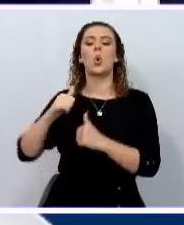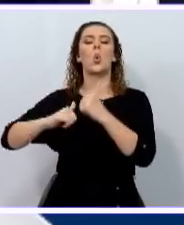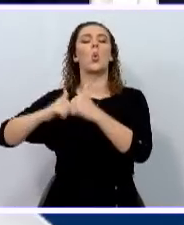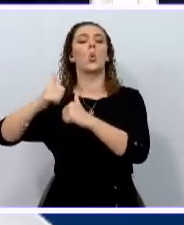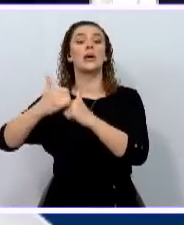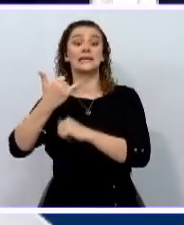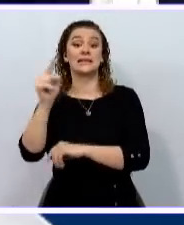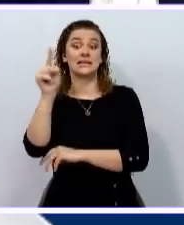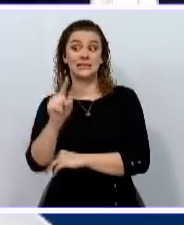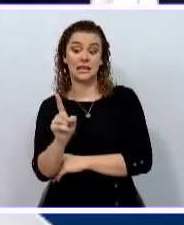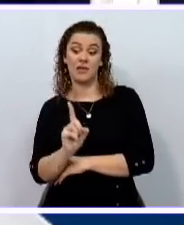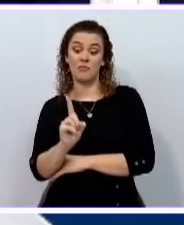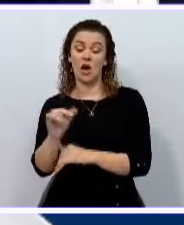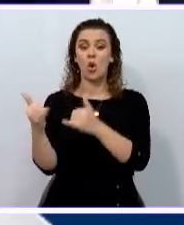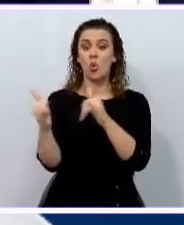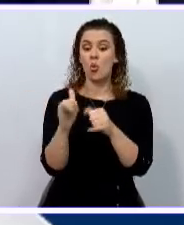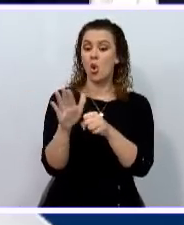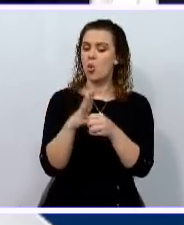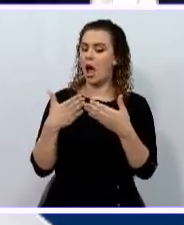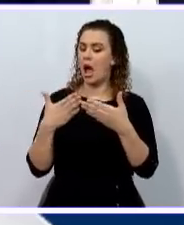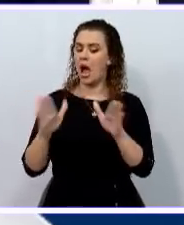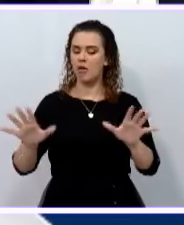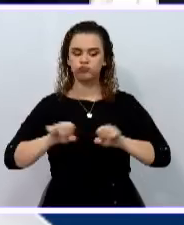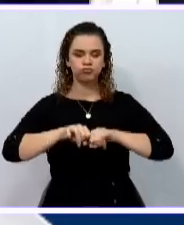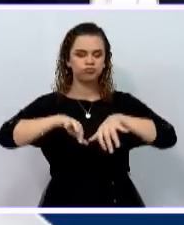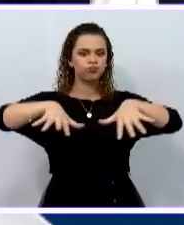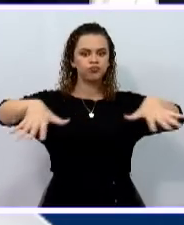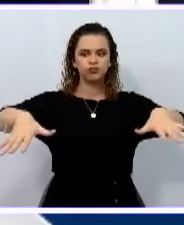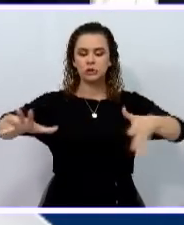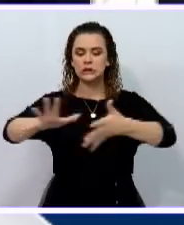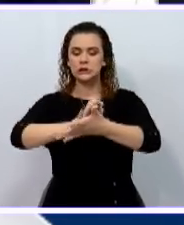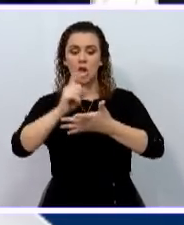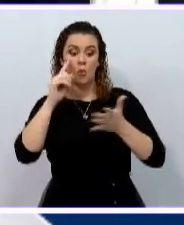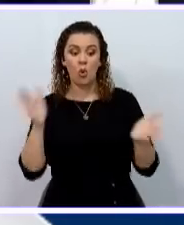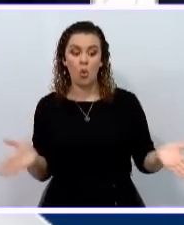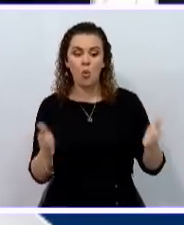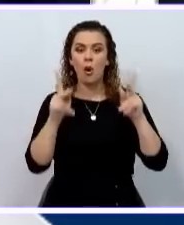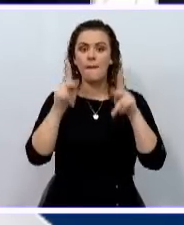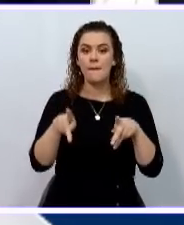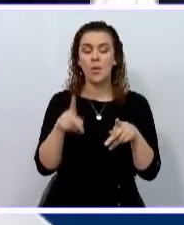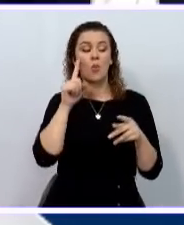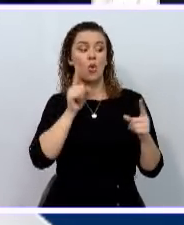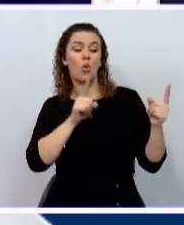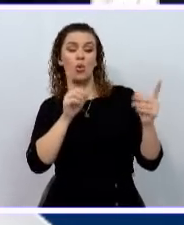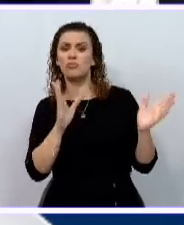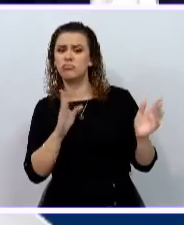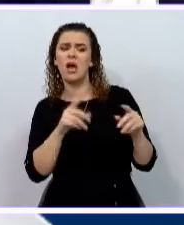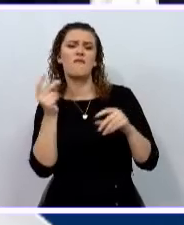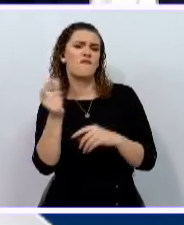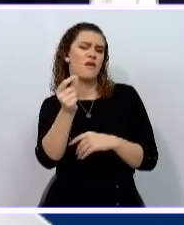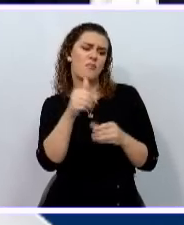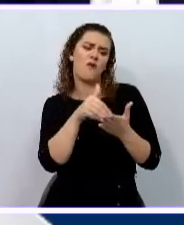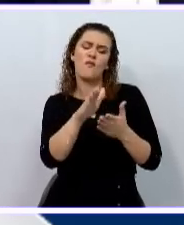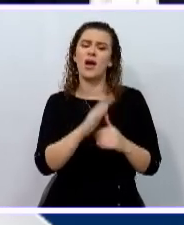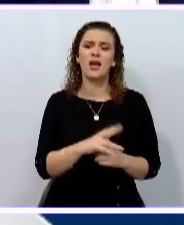si Saprissa sale a jugarle totalmente abierto desplegado voraz porque el empuje de la gente por el marcador adverso rápidamente va a